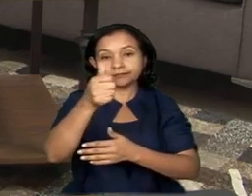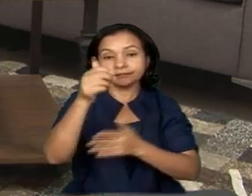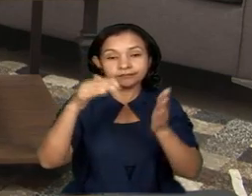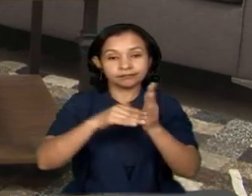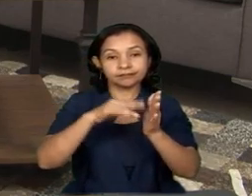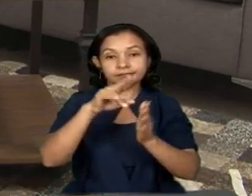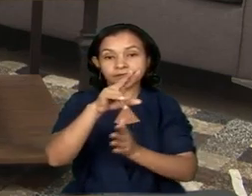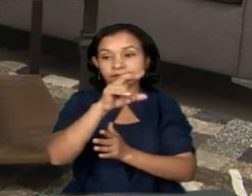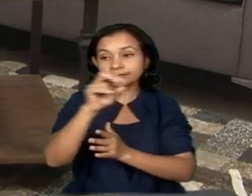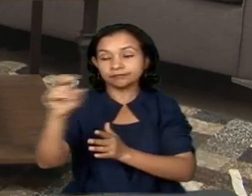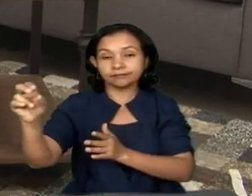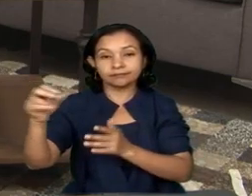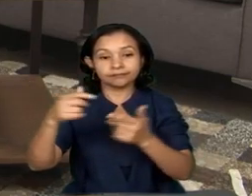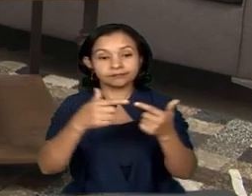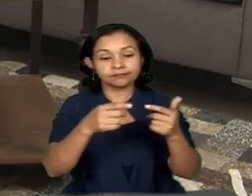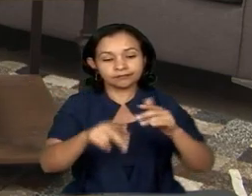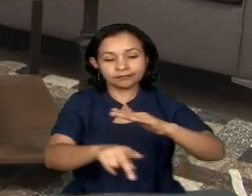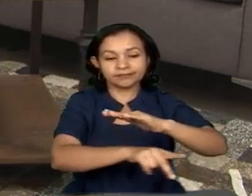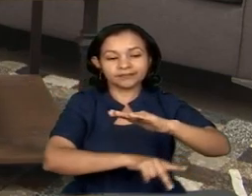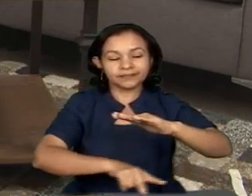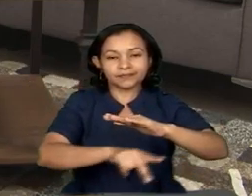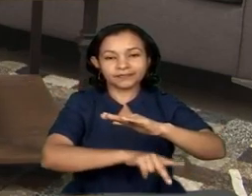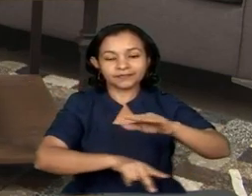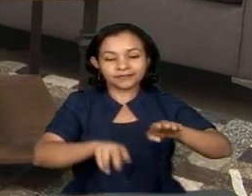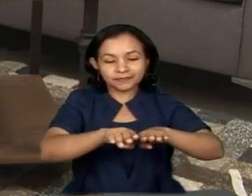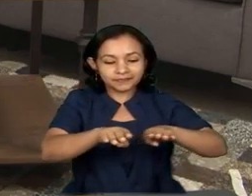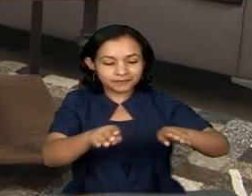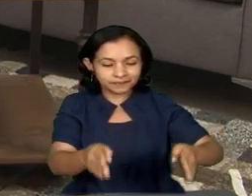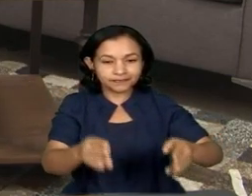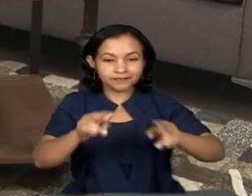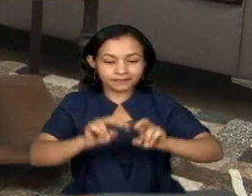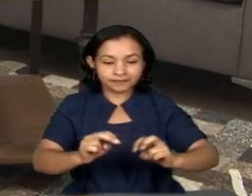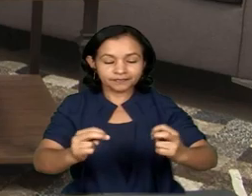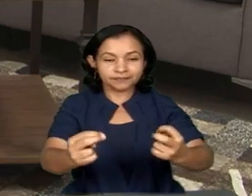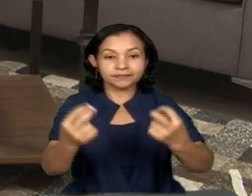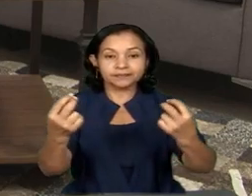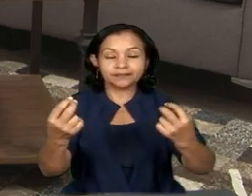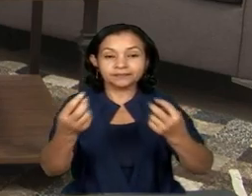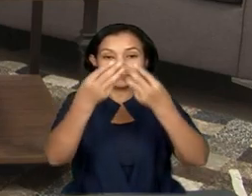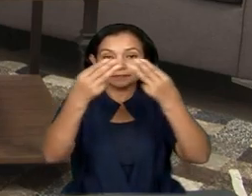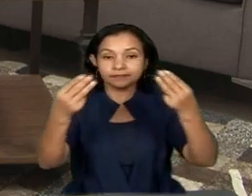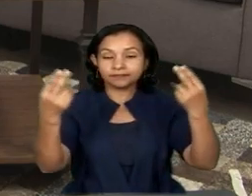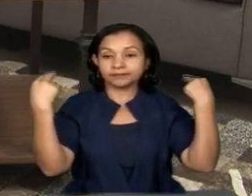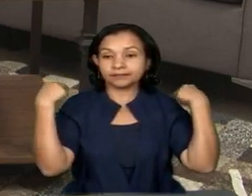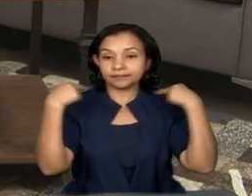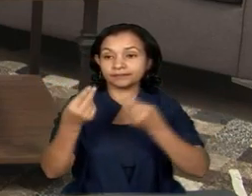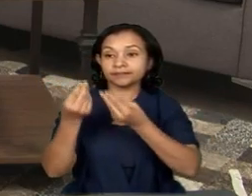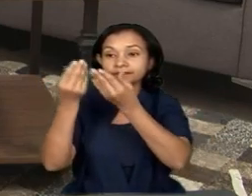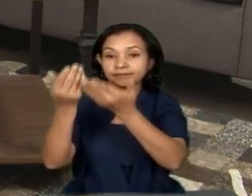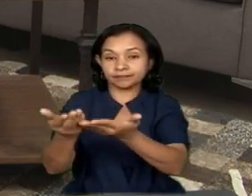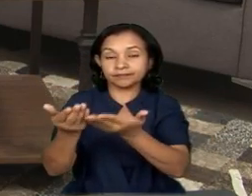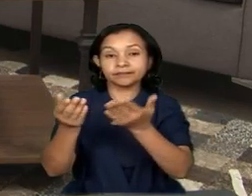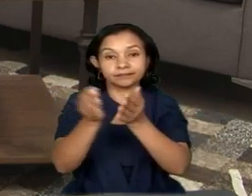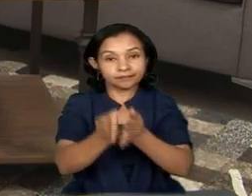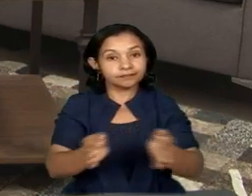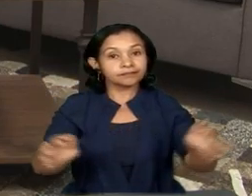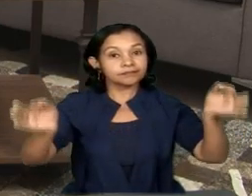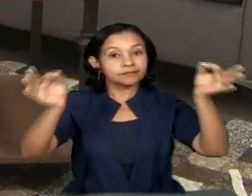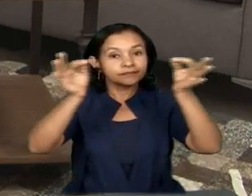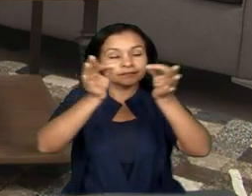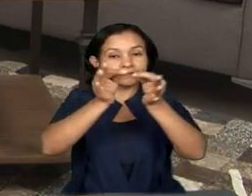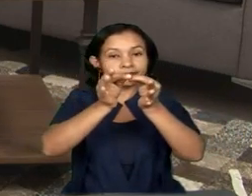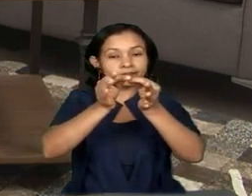6.900 set de preescolar, mesitas, sillas y equipos para los maestros. Importante, se cierra